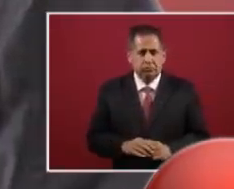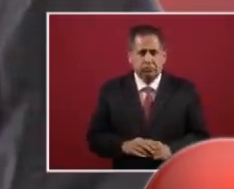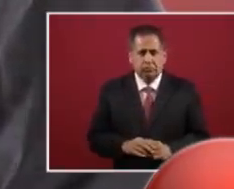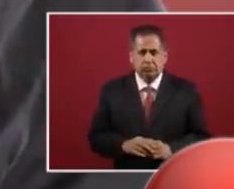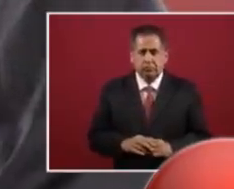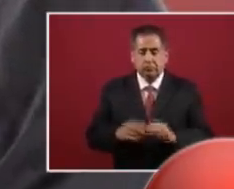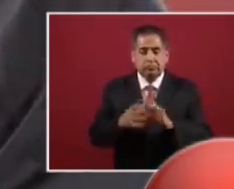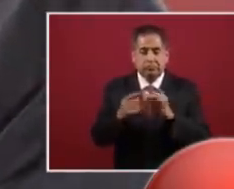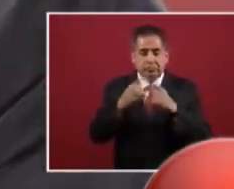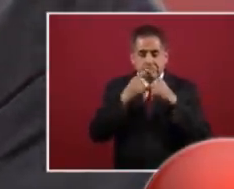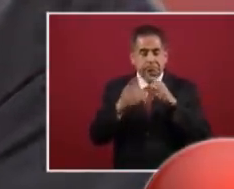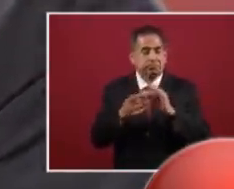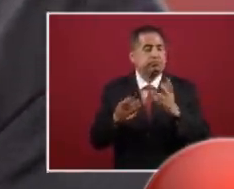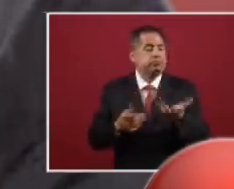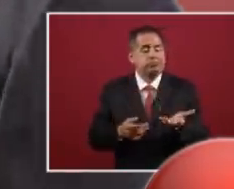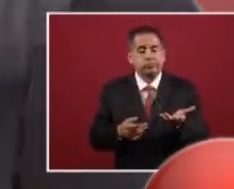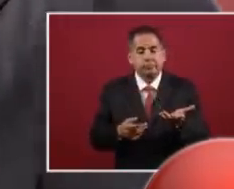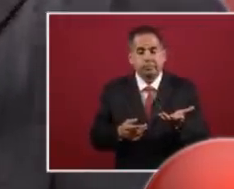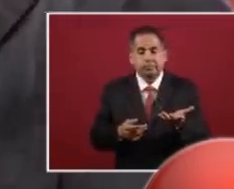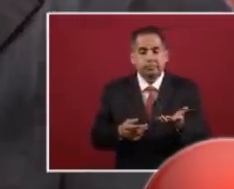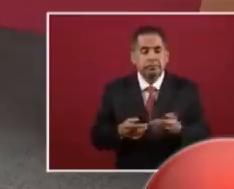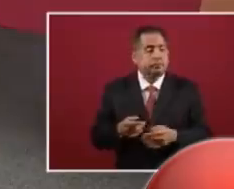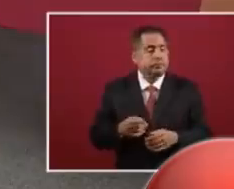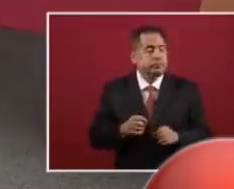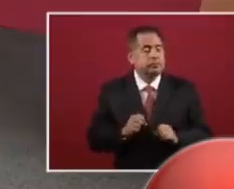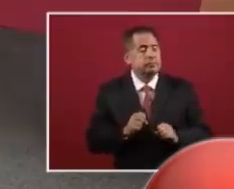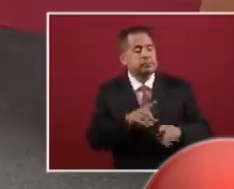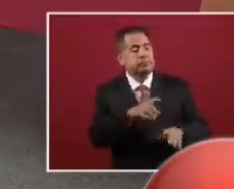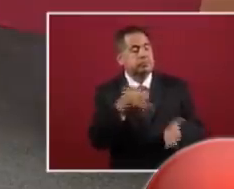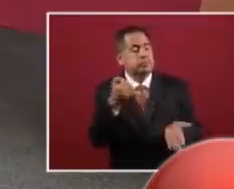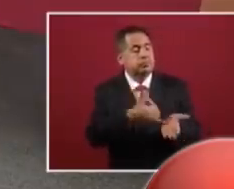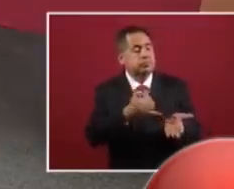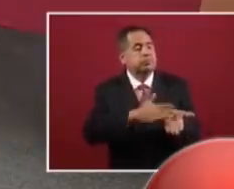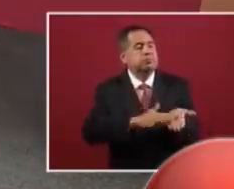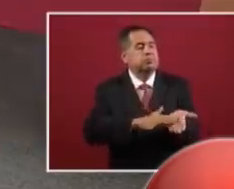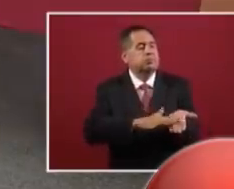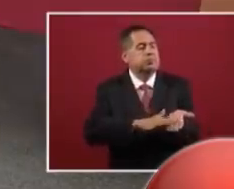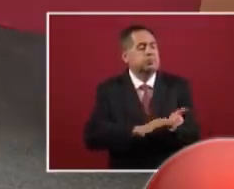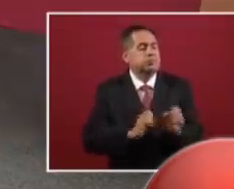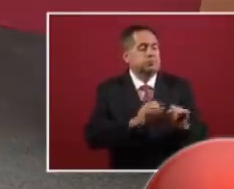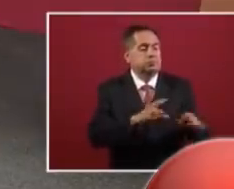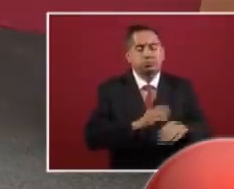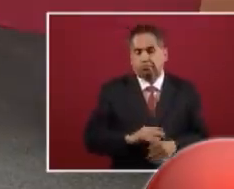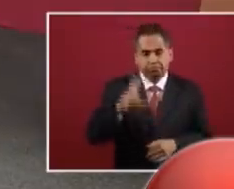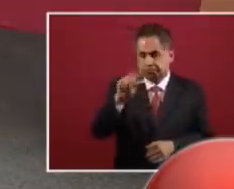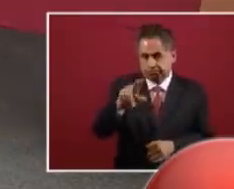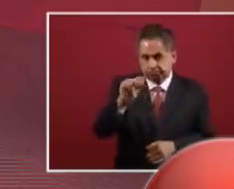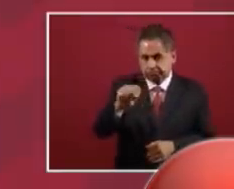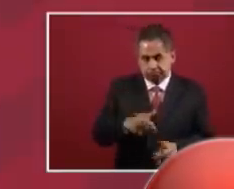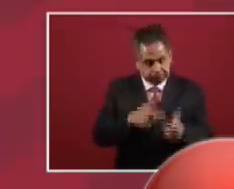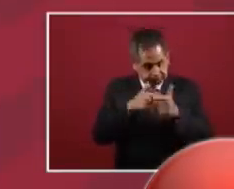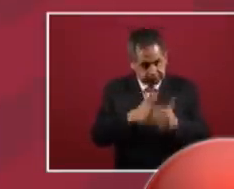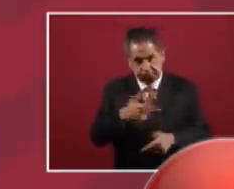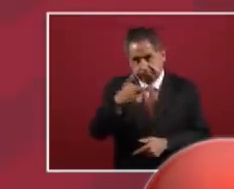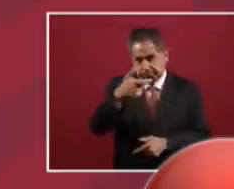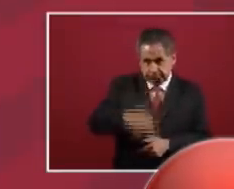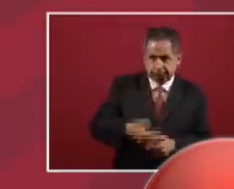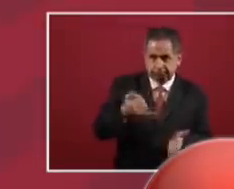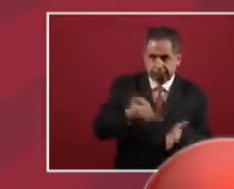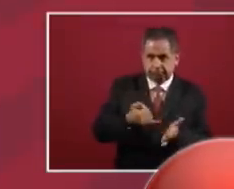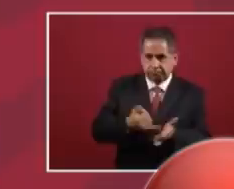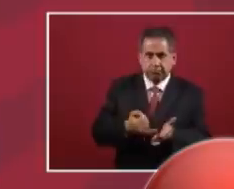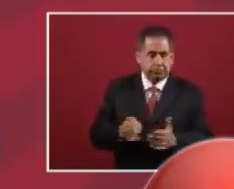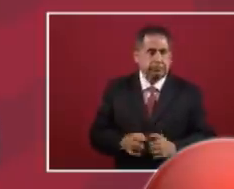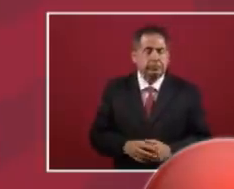no se va a permitir que haya privilegios fiscales.